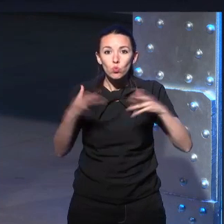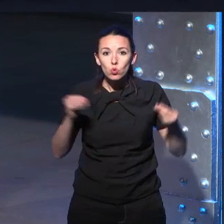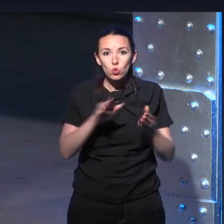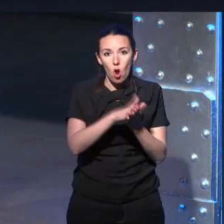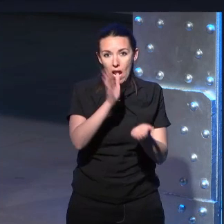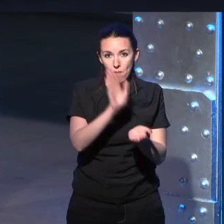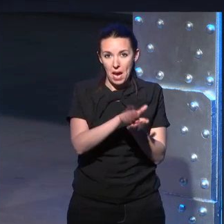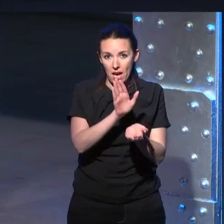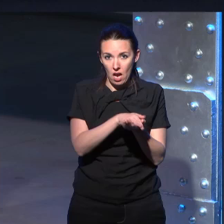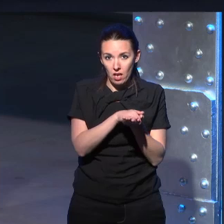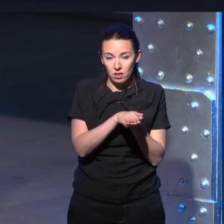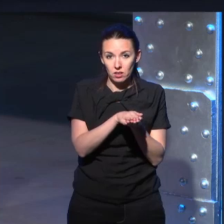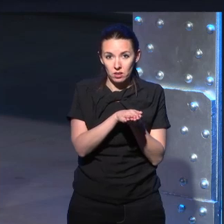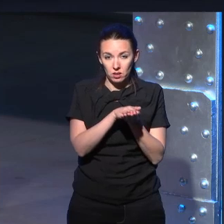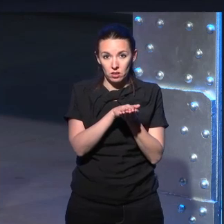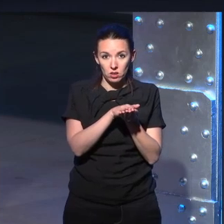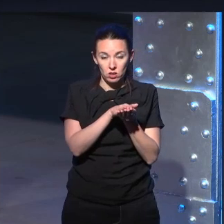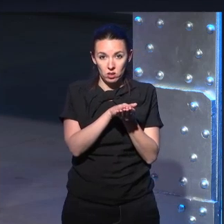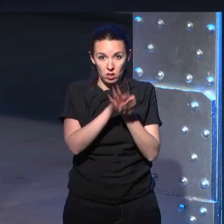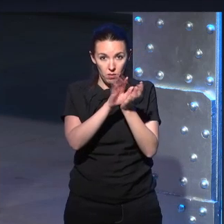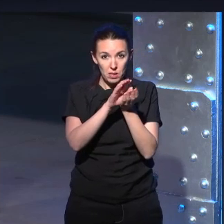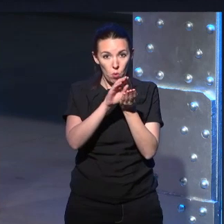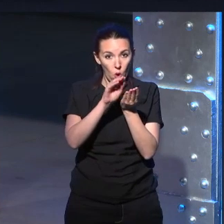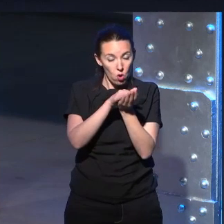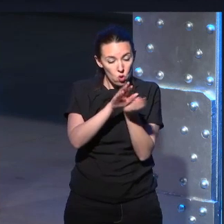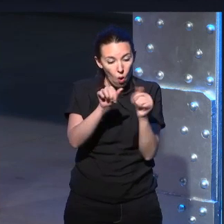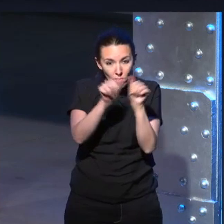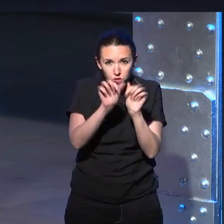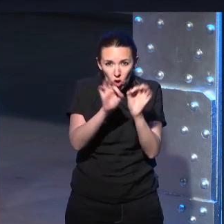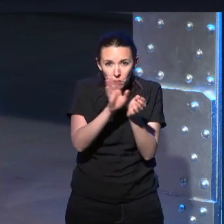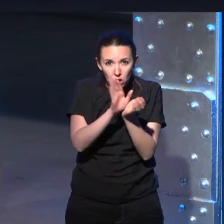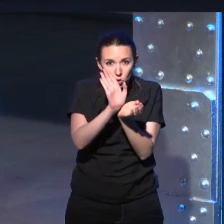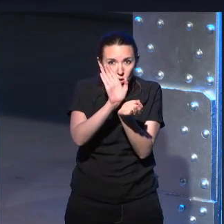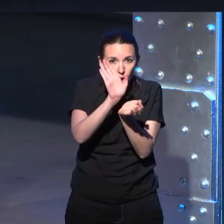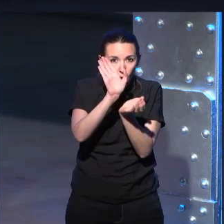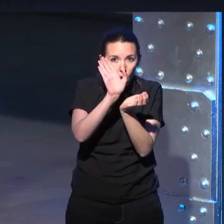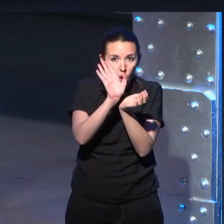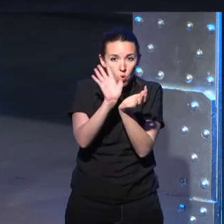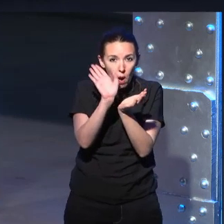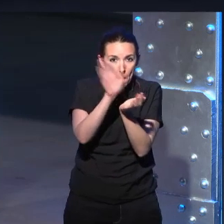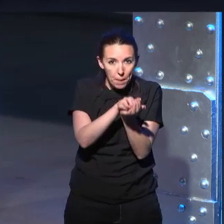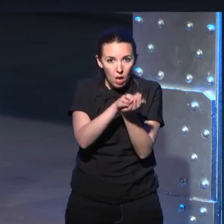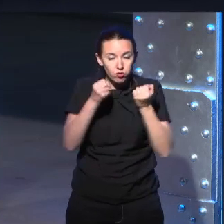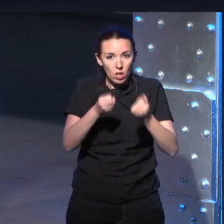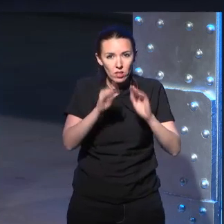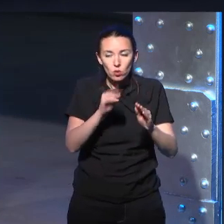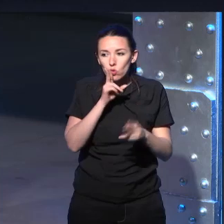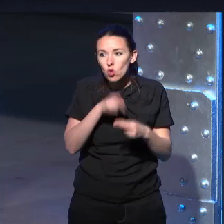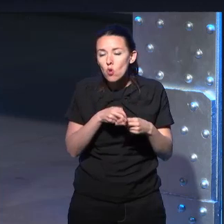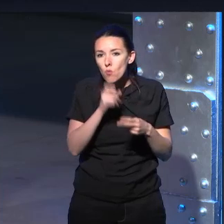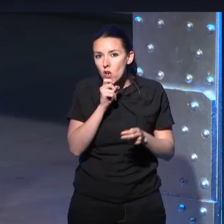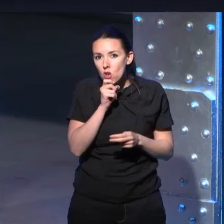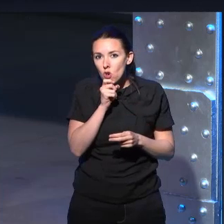almeja con el que cierra las... Sí. Olvidé ahorita el nombre de las conchas. Tiene un nombre...